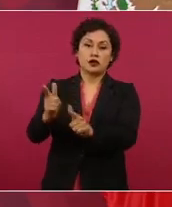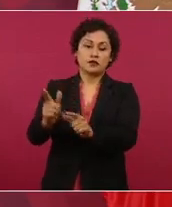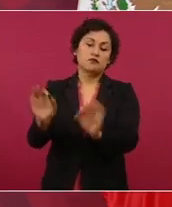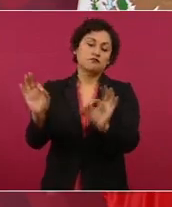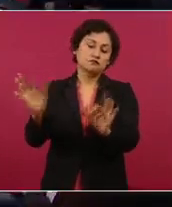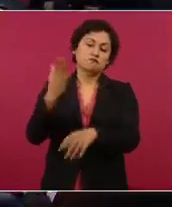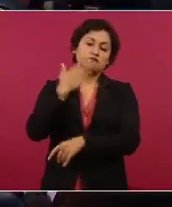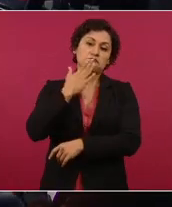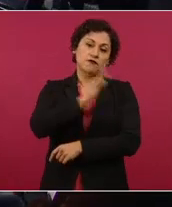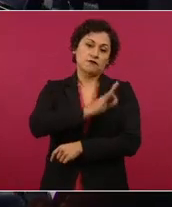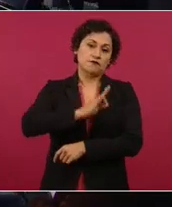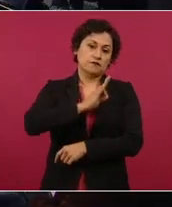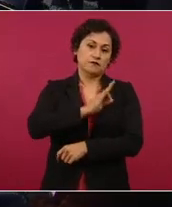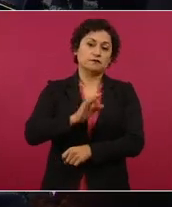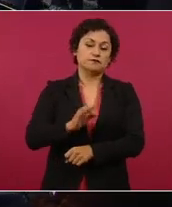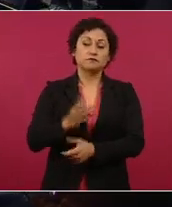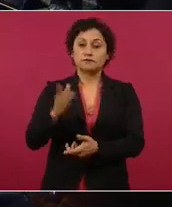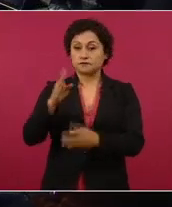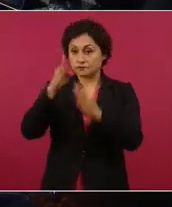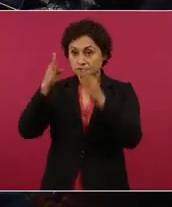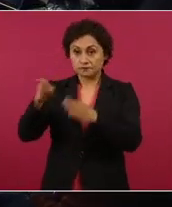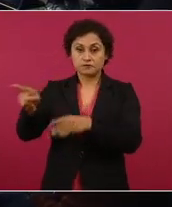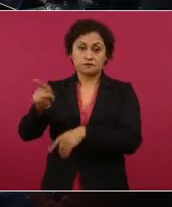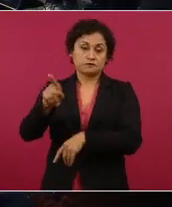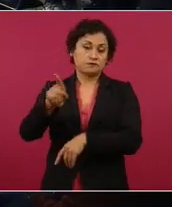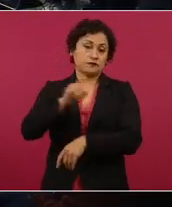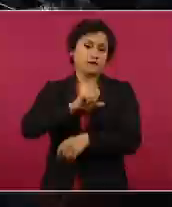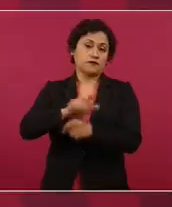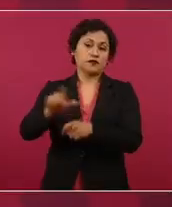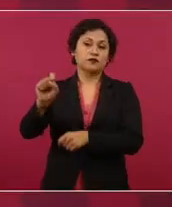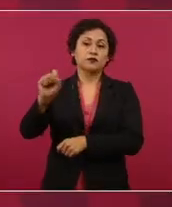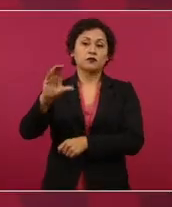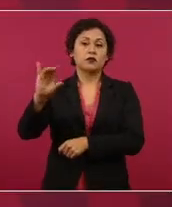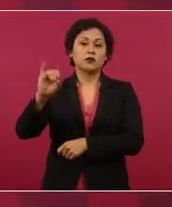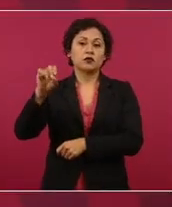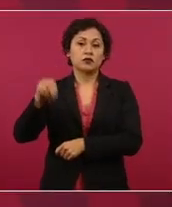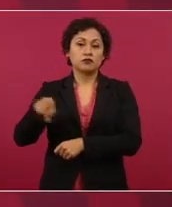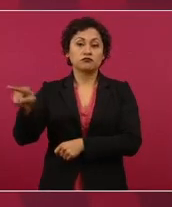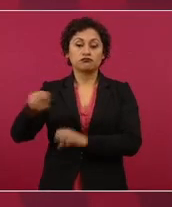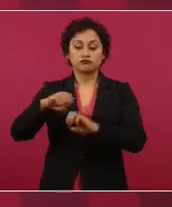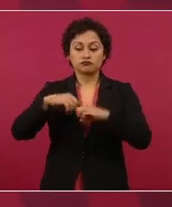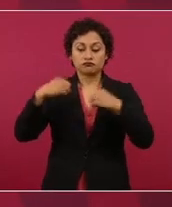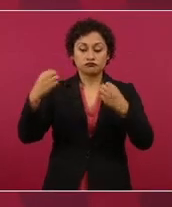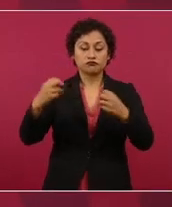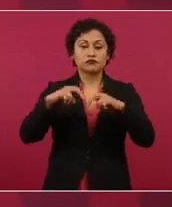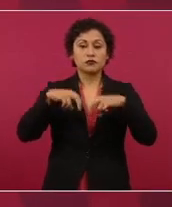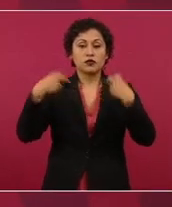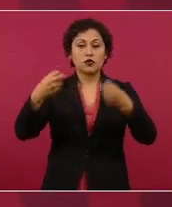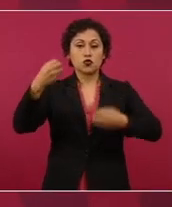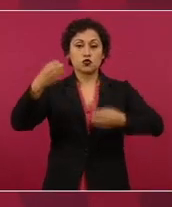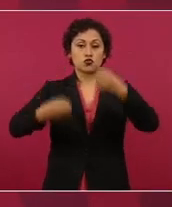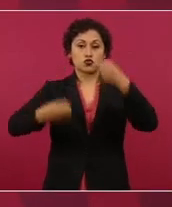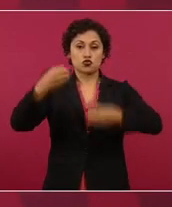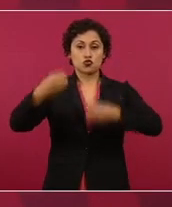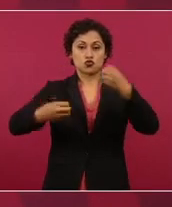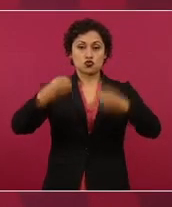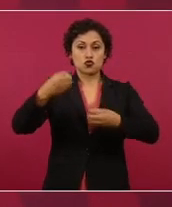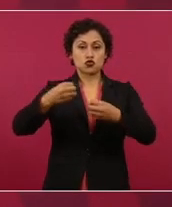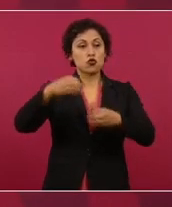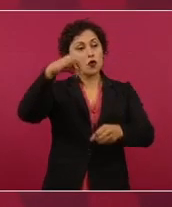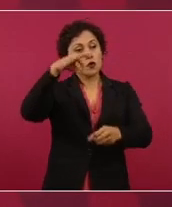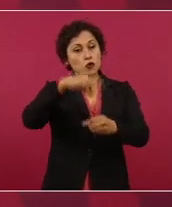especial de la Suprema Corte. Sí. Hubo unanimidad de los ministros y fue un